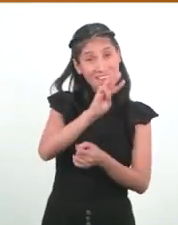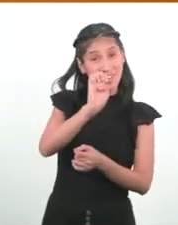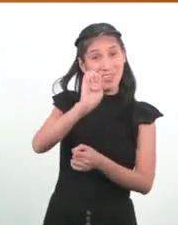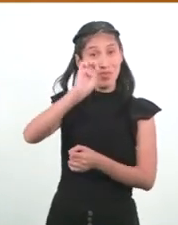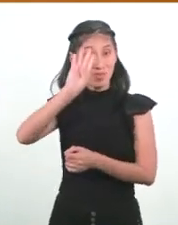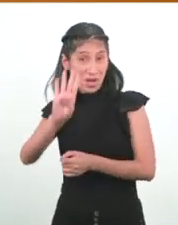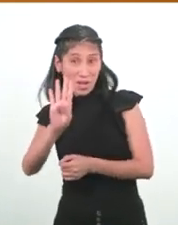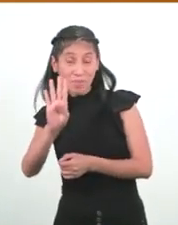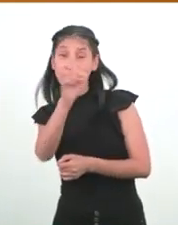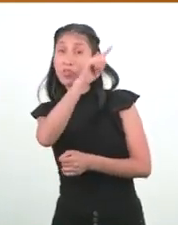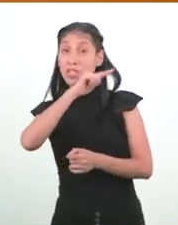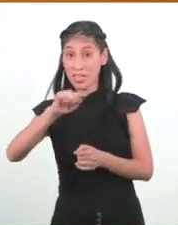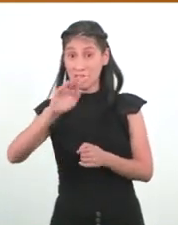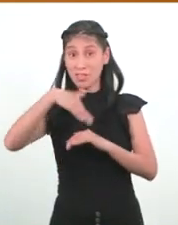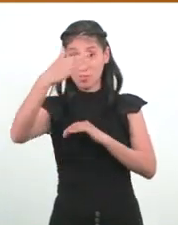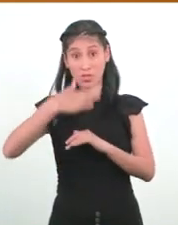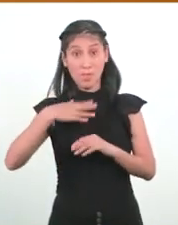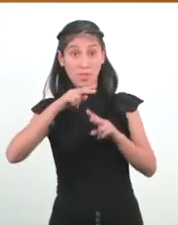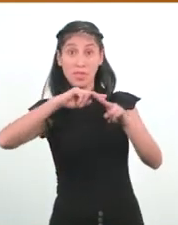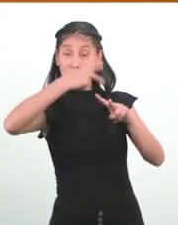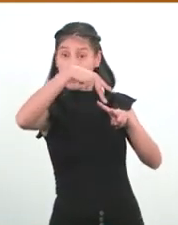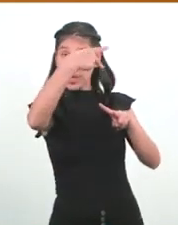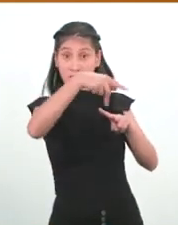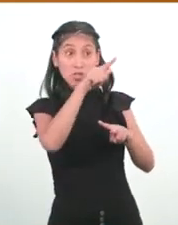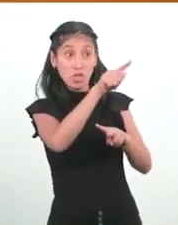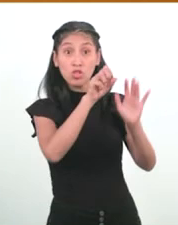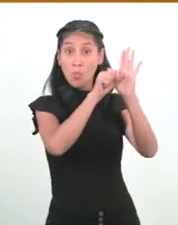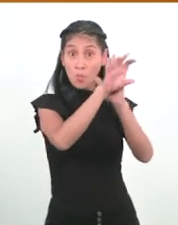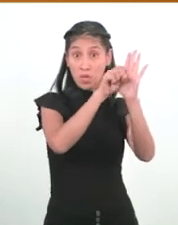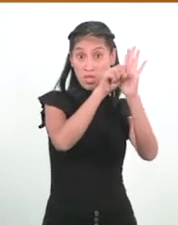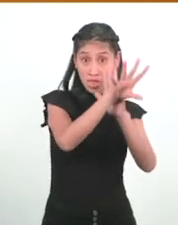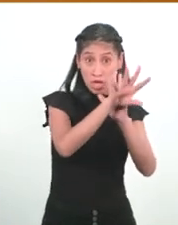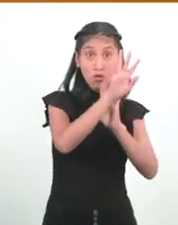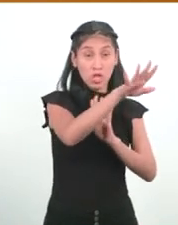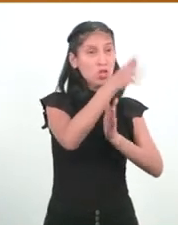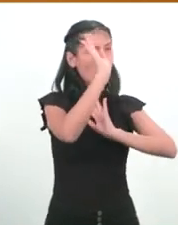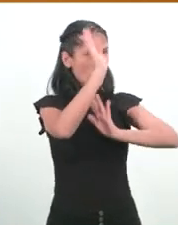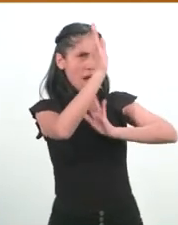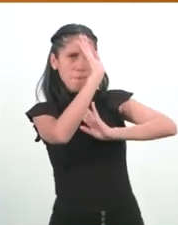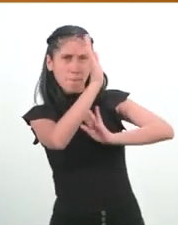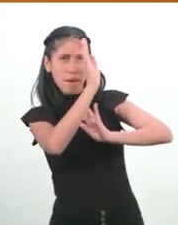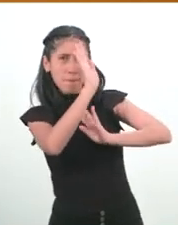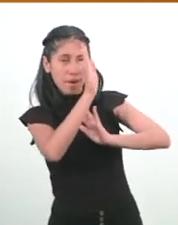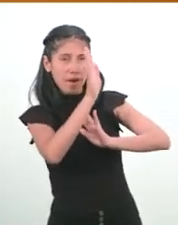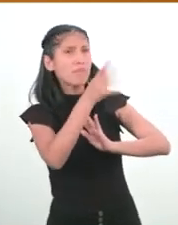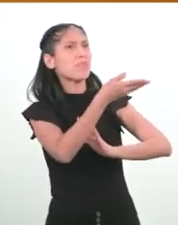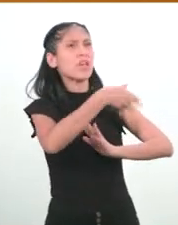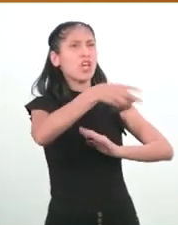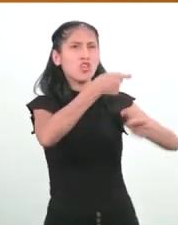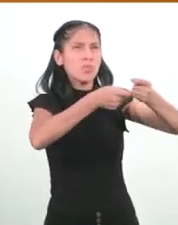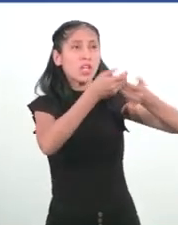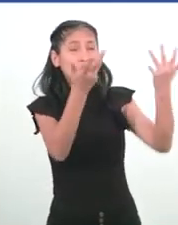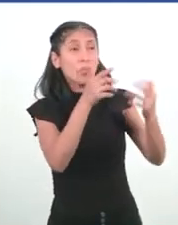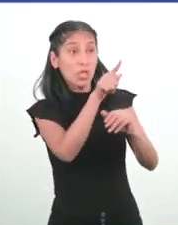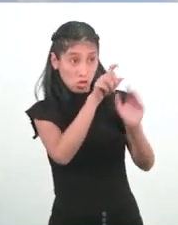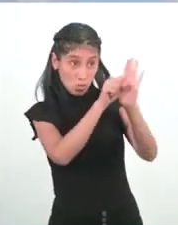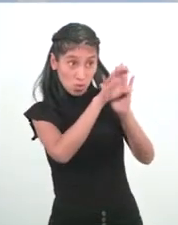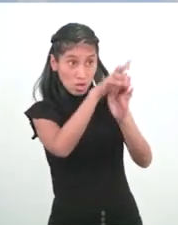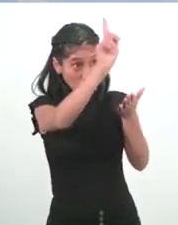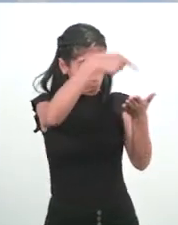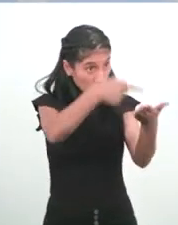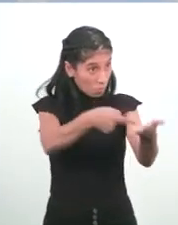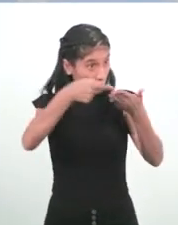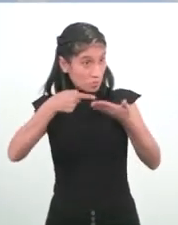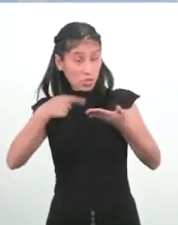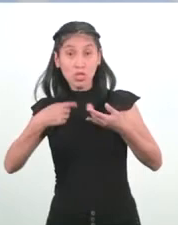de discursos y entrevistas orales. Ellos me enviarían sus videos y yo los subiría a la plataforma para difundirnos.